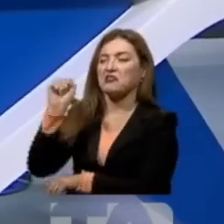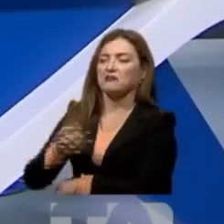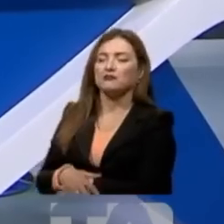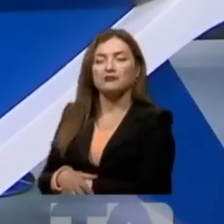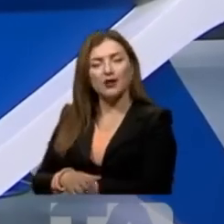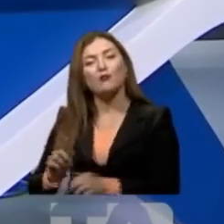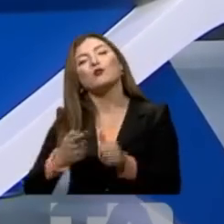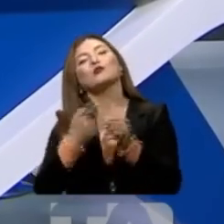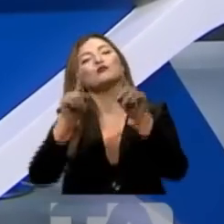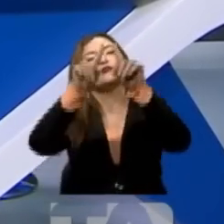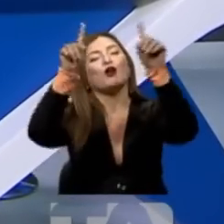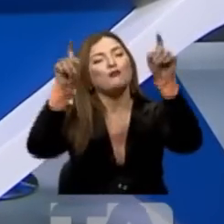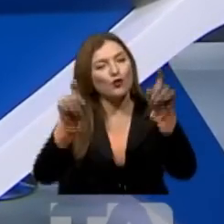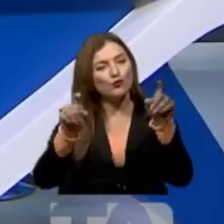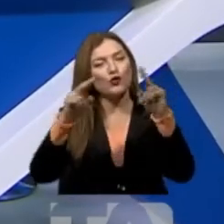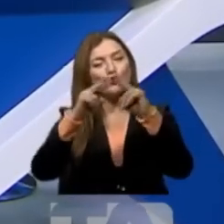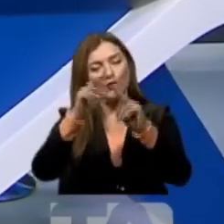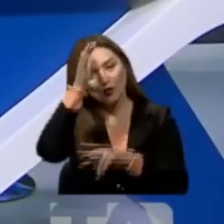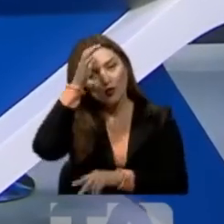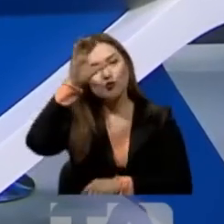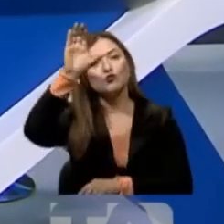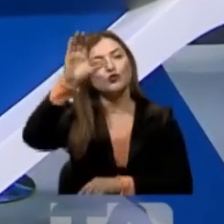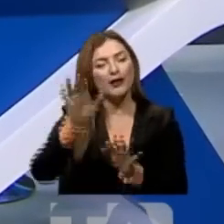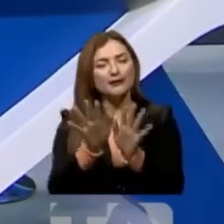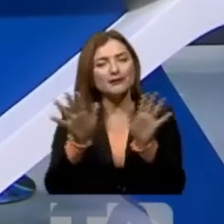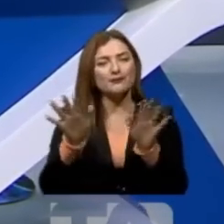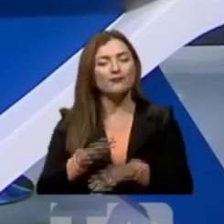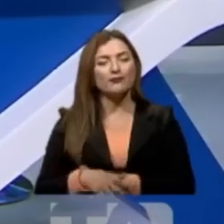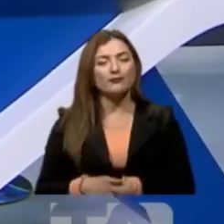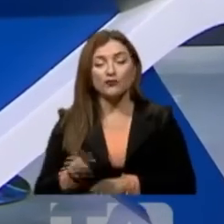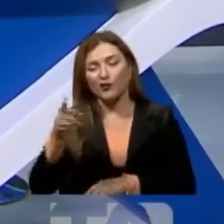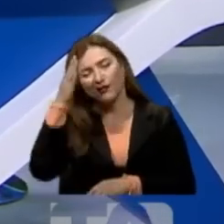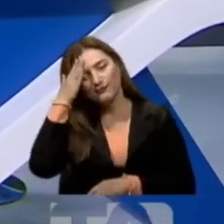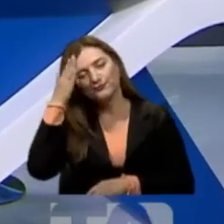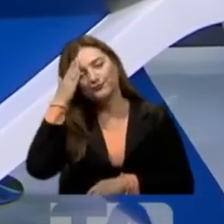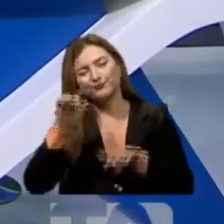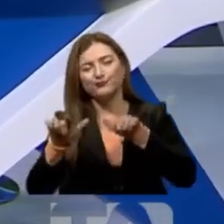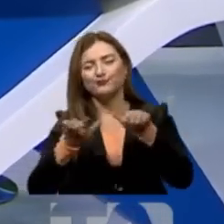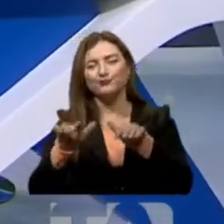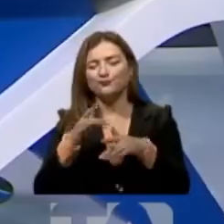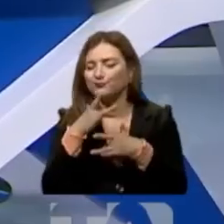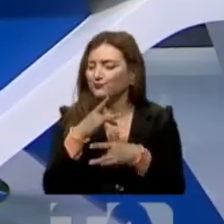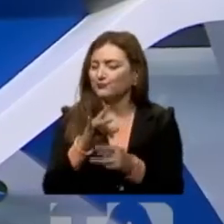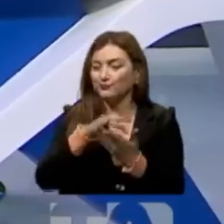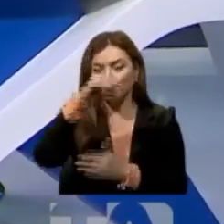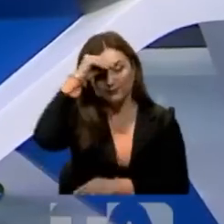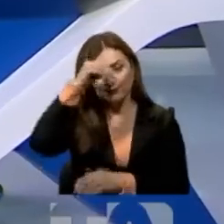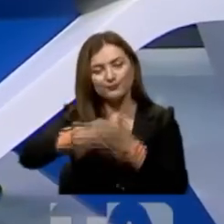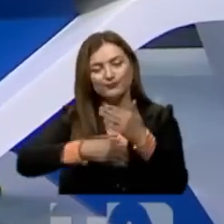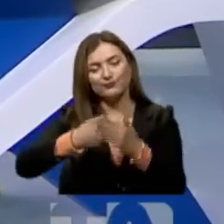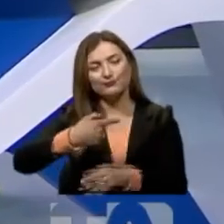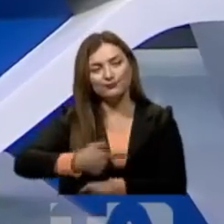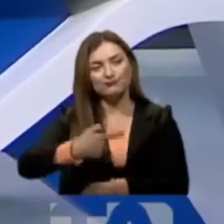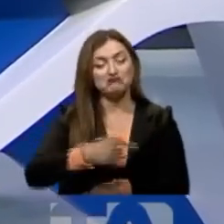quería hacer una pregunta, así de conocimiento de cultura general. Perdón, perdón. Porque usted sabe que en este espacio lo que nos gusta es aprender todos los días nuevas